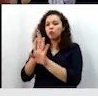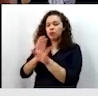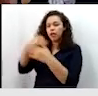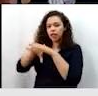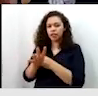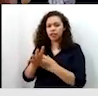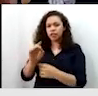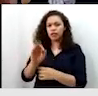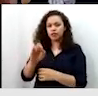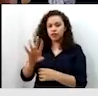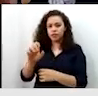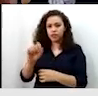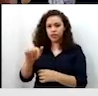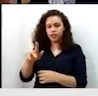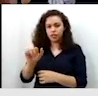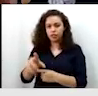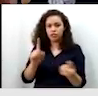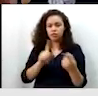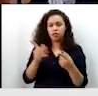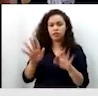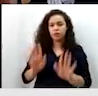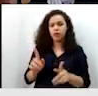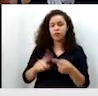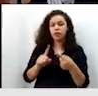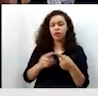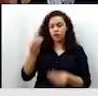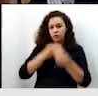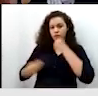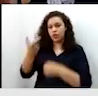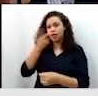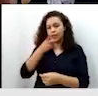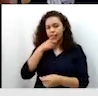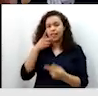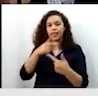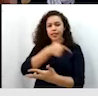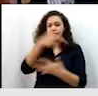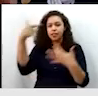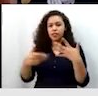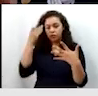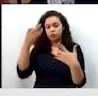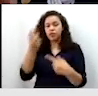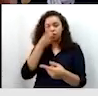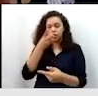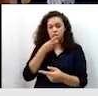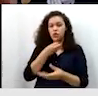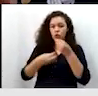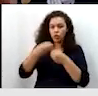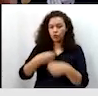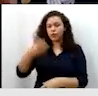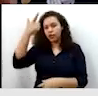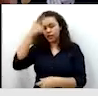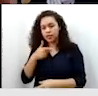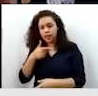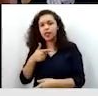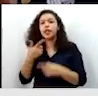pequeña pausita. Primera pregunta, sobre la alimentación de las personas diabéticas se habla de 5 momentos, desayuno, comida, cena y 2 colaciones